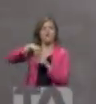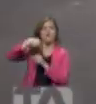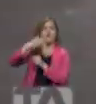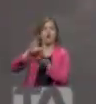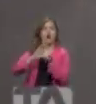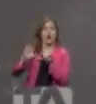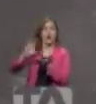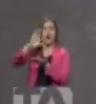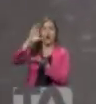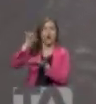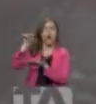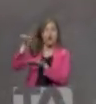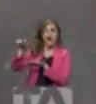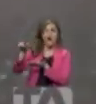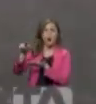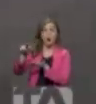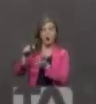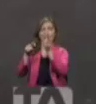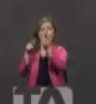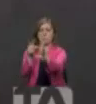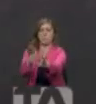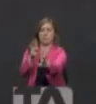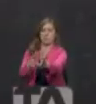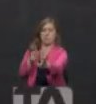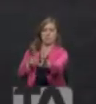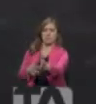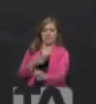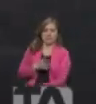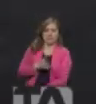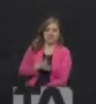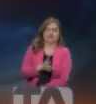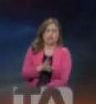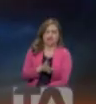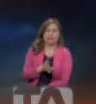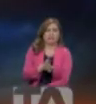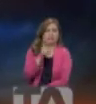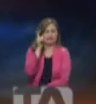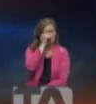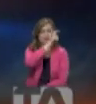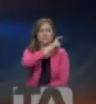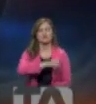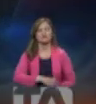exteriores de una institución educativa del sector, interrumpiendo así la movilidad.